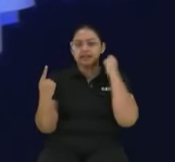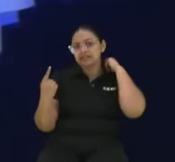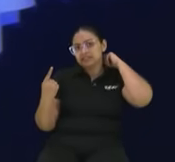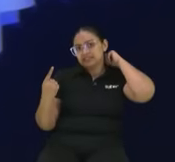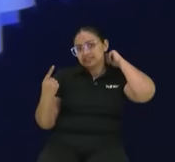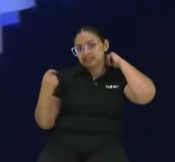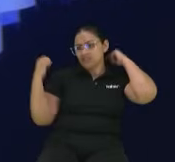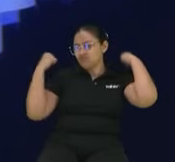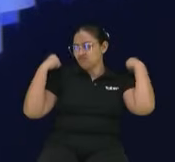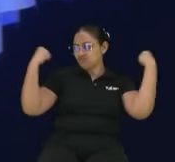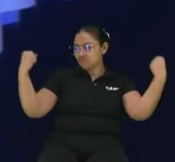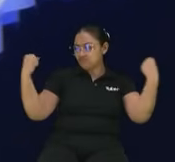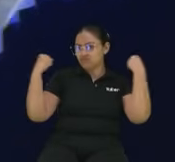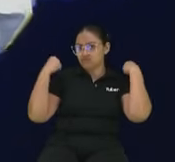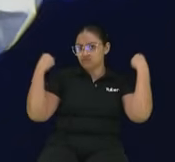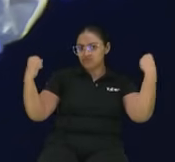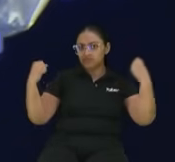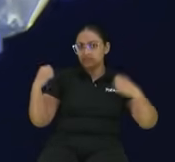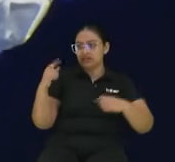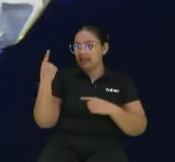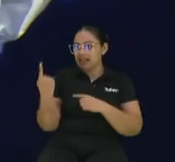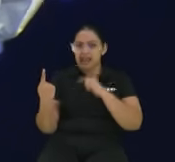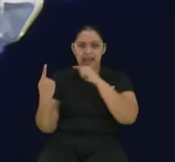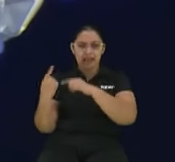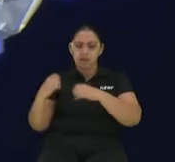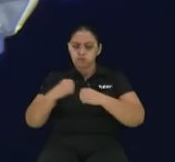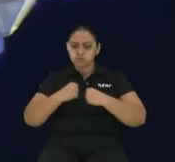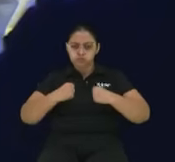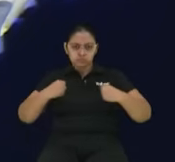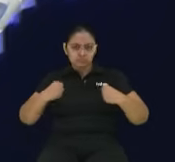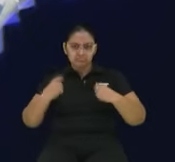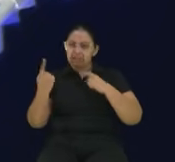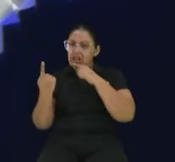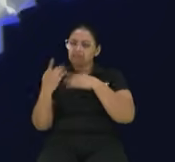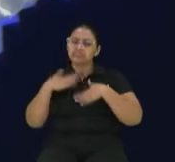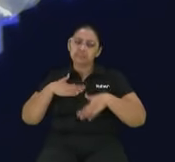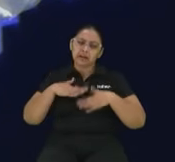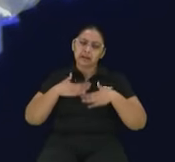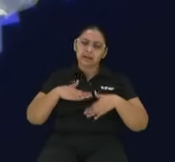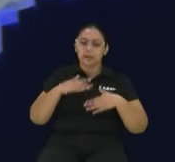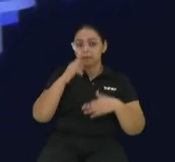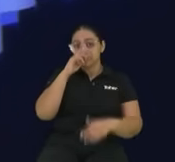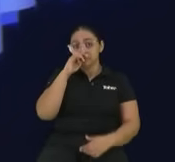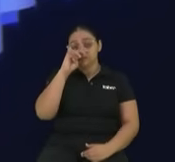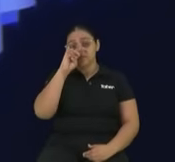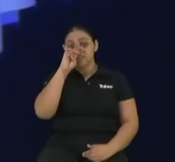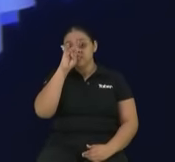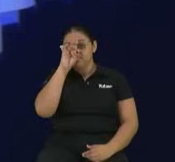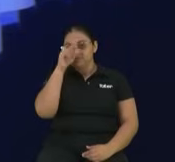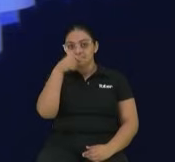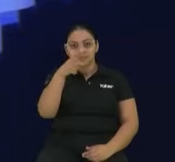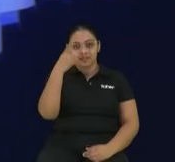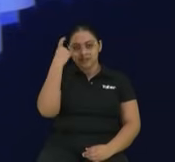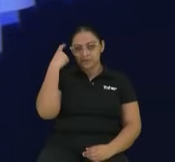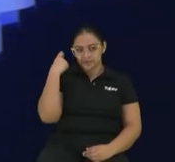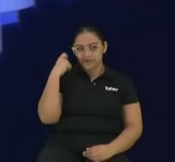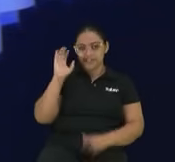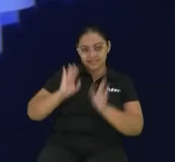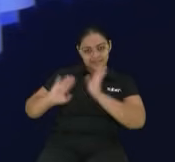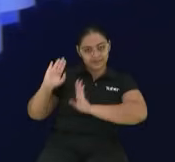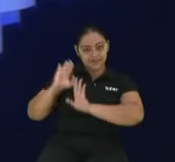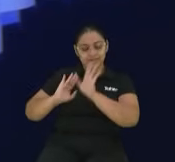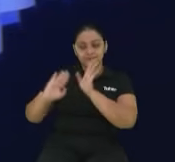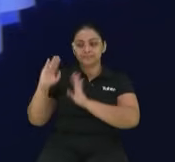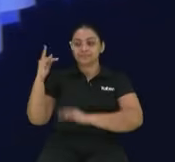papá era como nosotros era el gordito tranquilo fregón y él ustedes escucharon a lo largo de los años